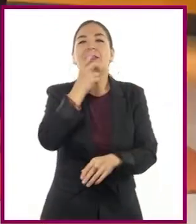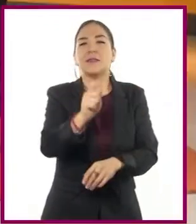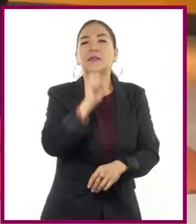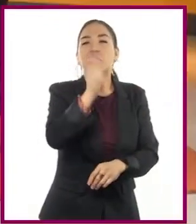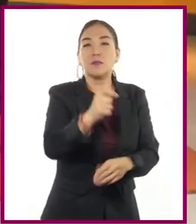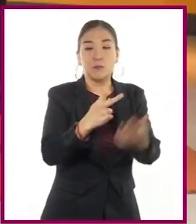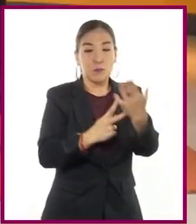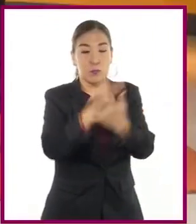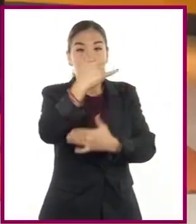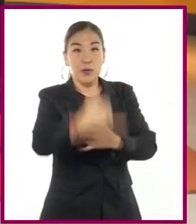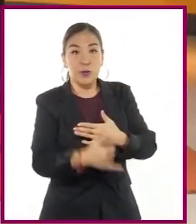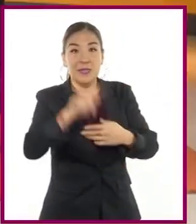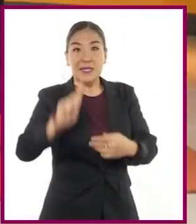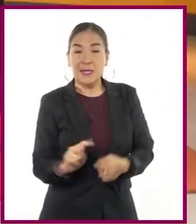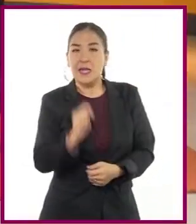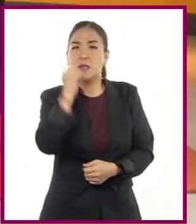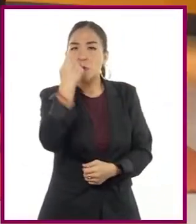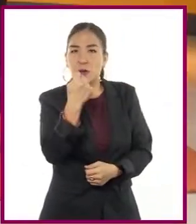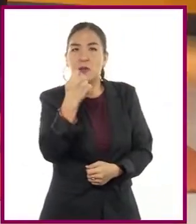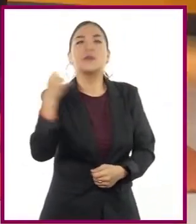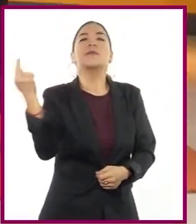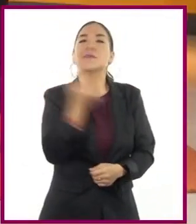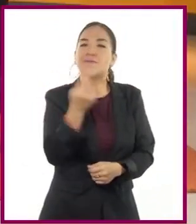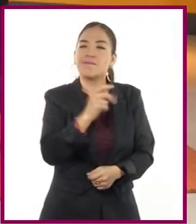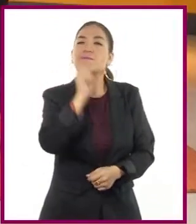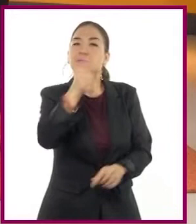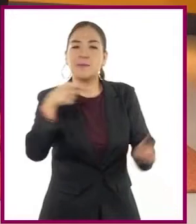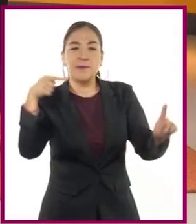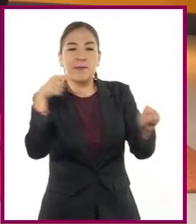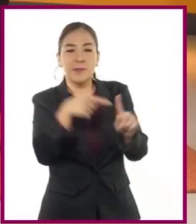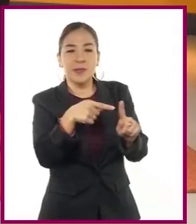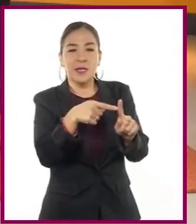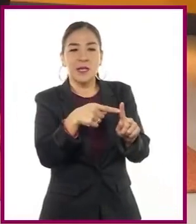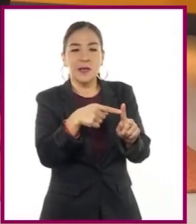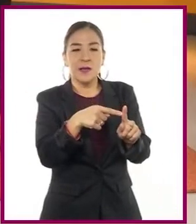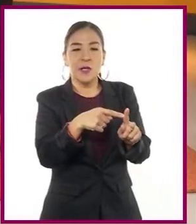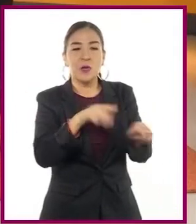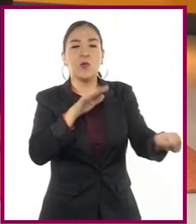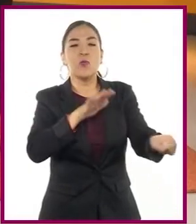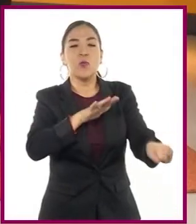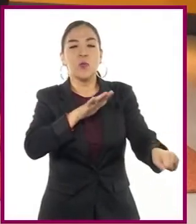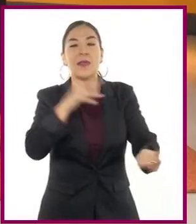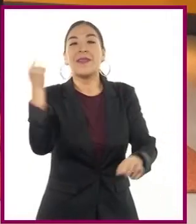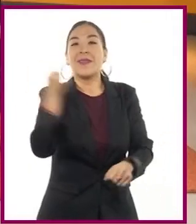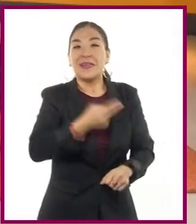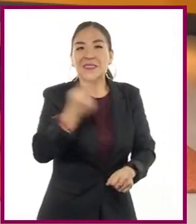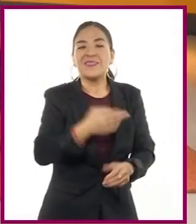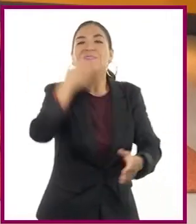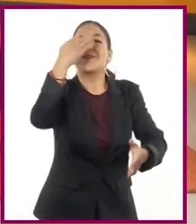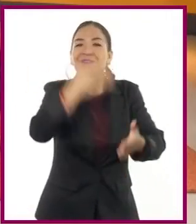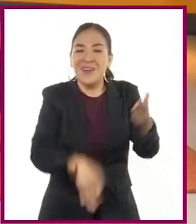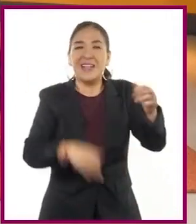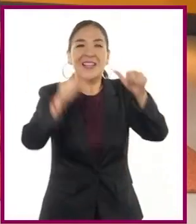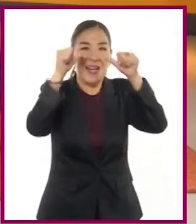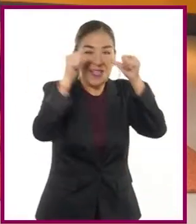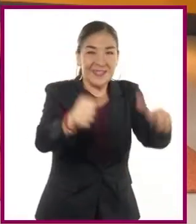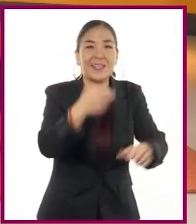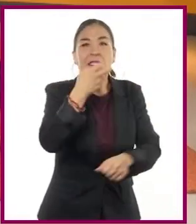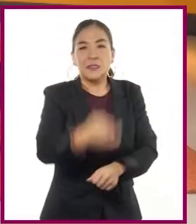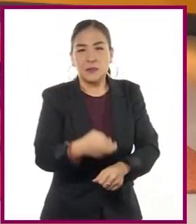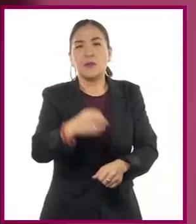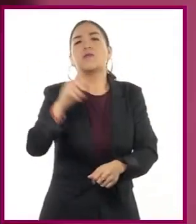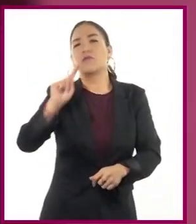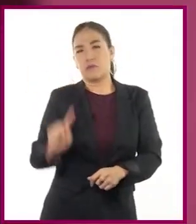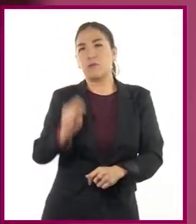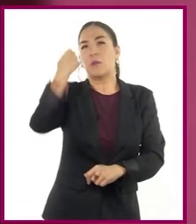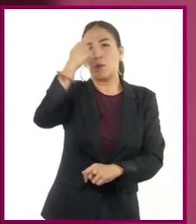cualquier proyecto tecnológico se requiere identificar las necesidades insatisfechas que puede atender la